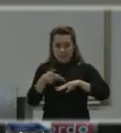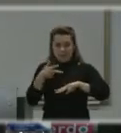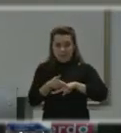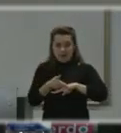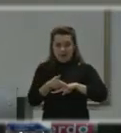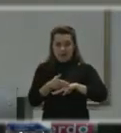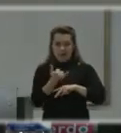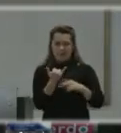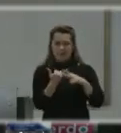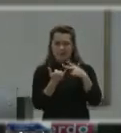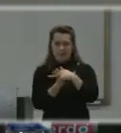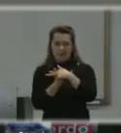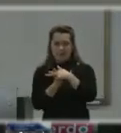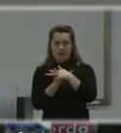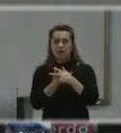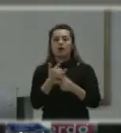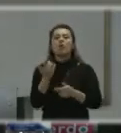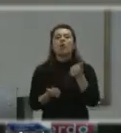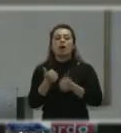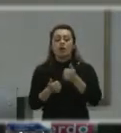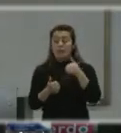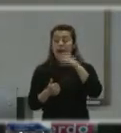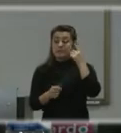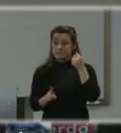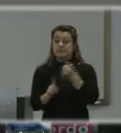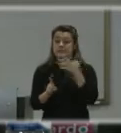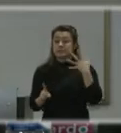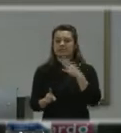impactan o tienen un impacto mucho mayor en mujeres que en hombres.